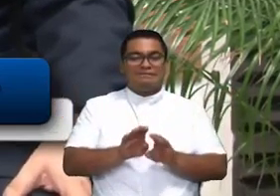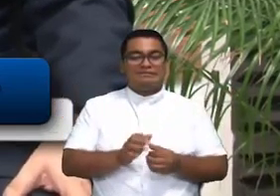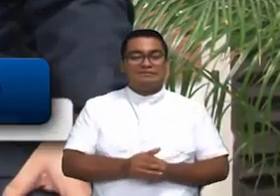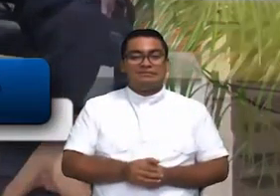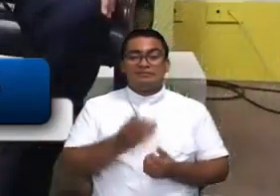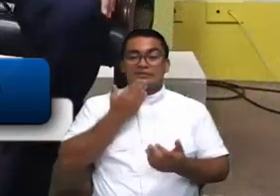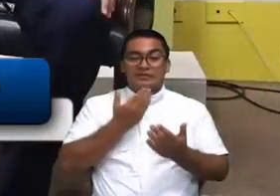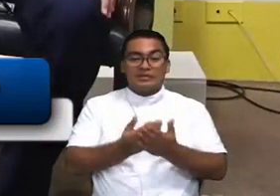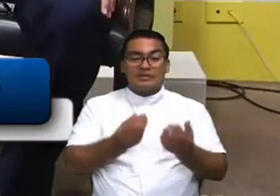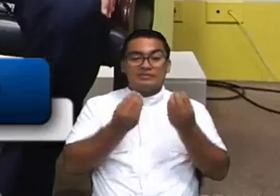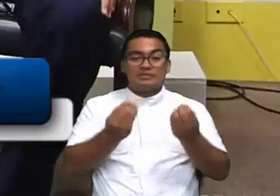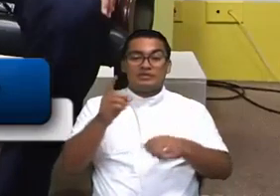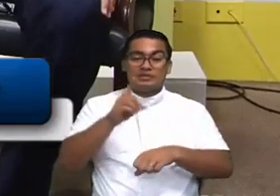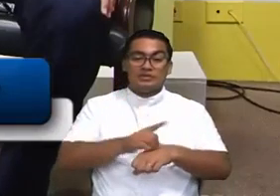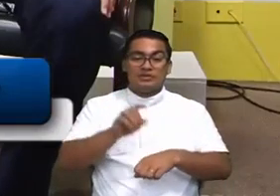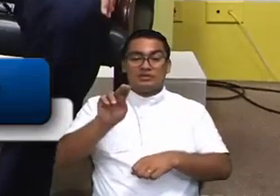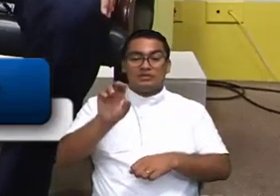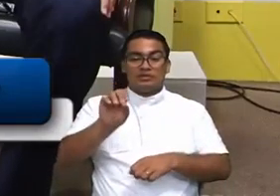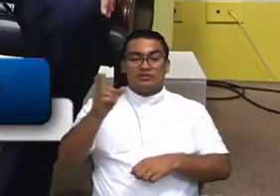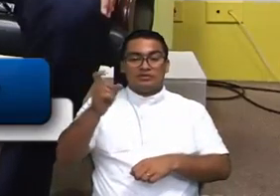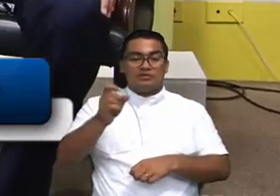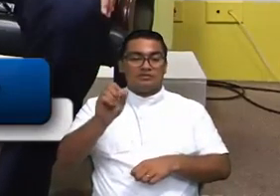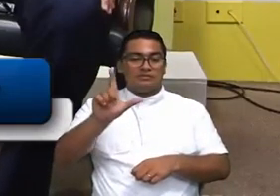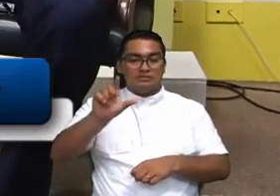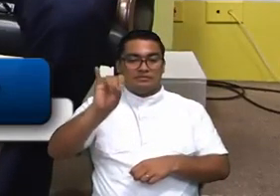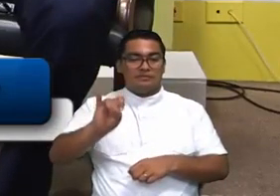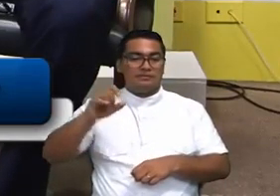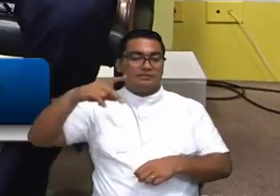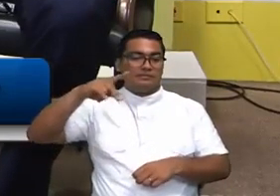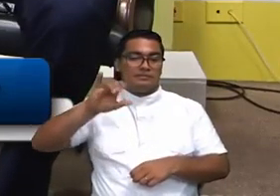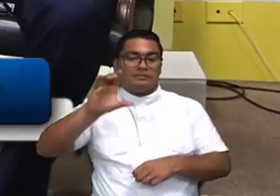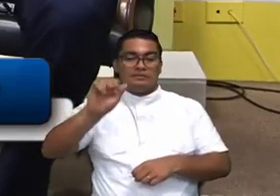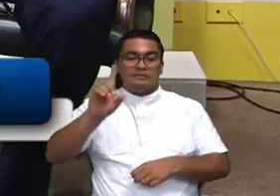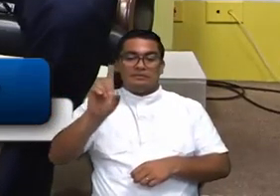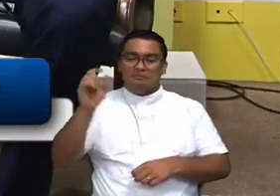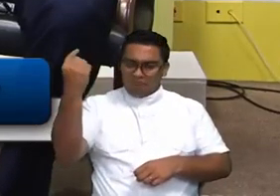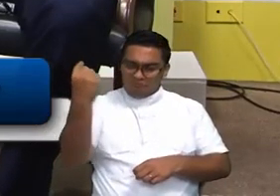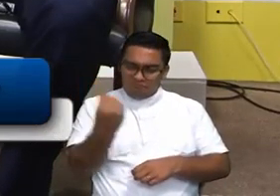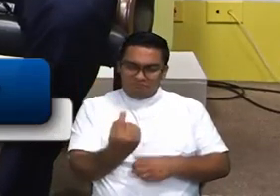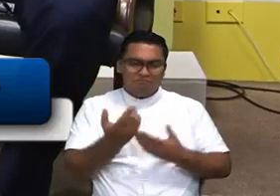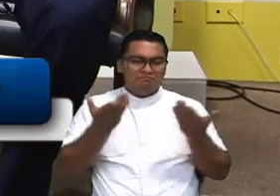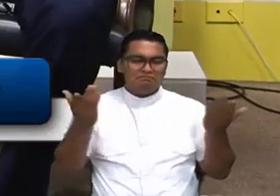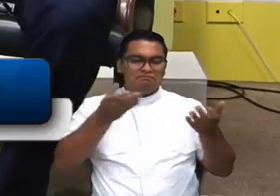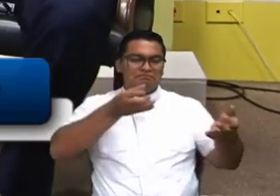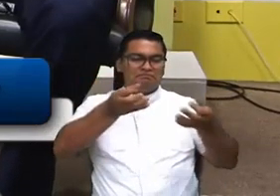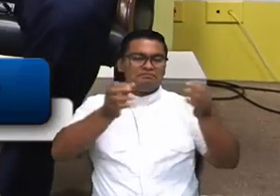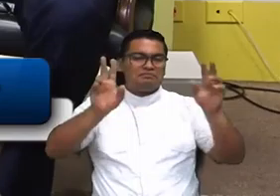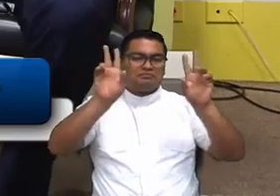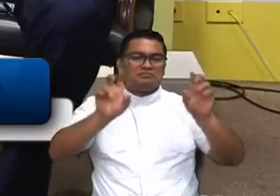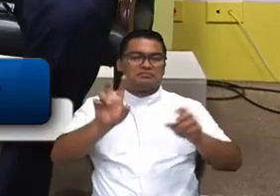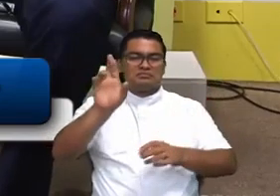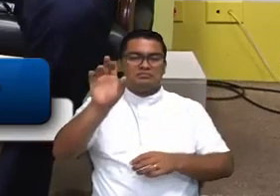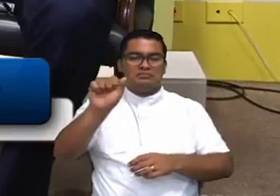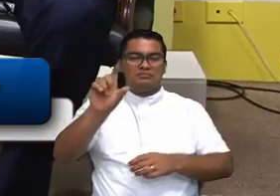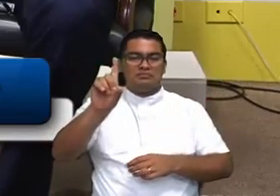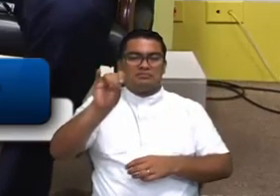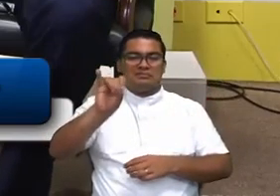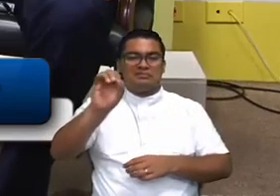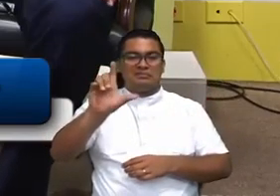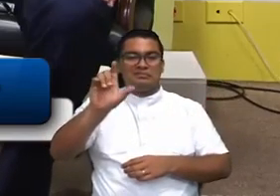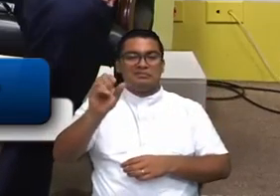Le agradecemos al doctor Noxoli Picado por habernos acompañado el día de hoy y explicado bastante sobre la especialidad de la radiología,